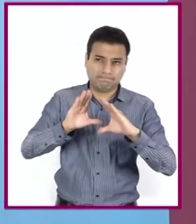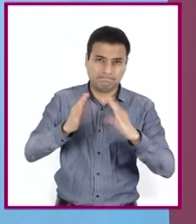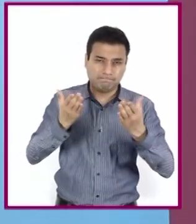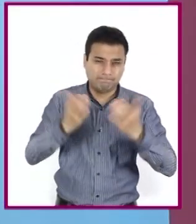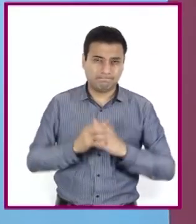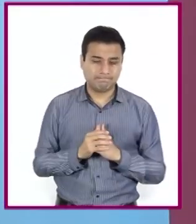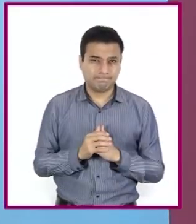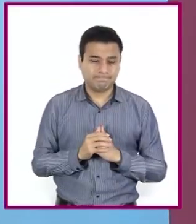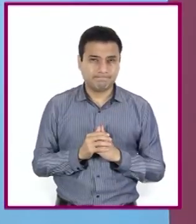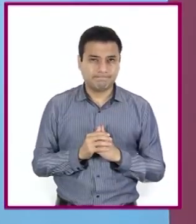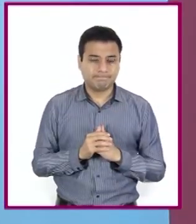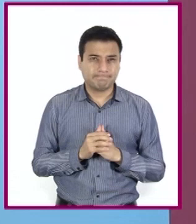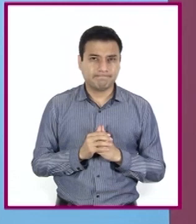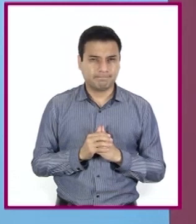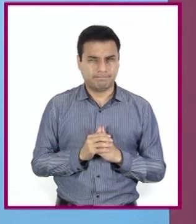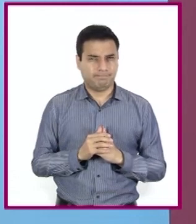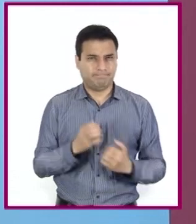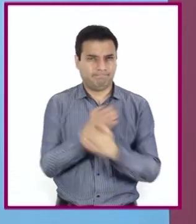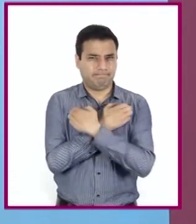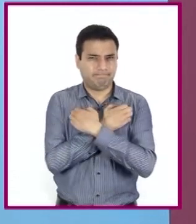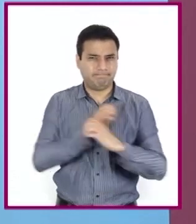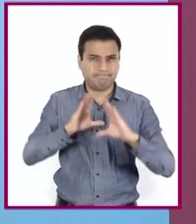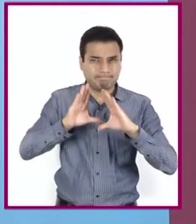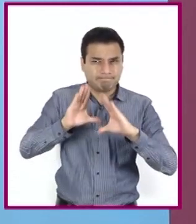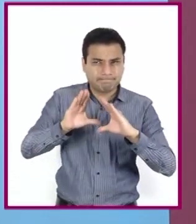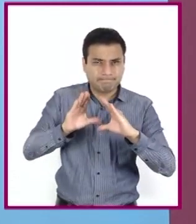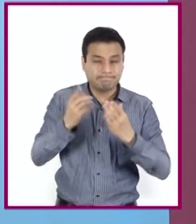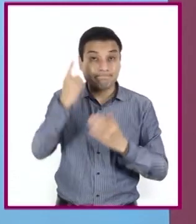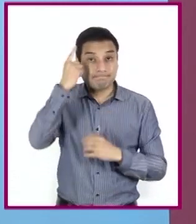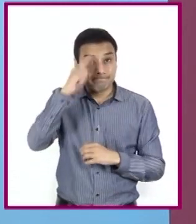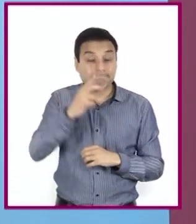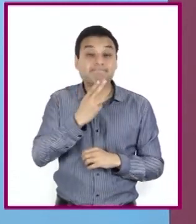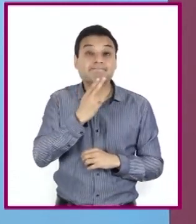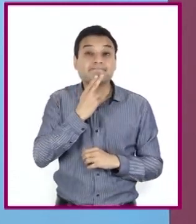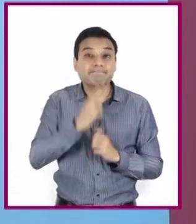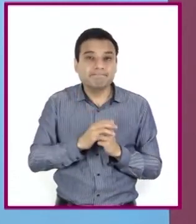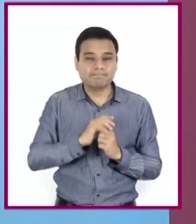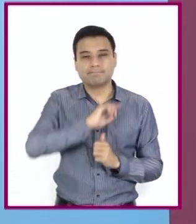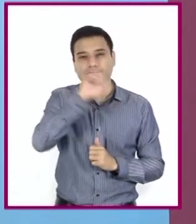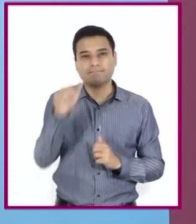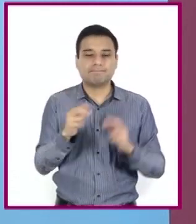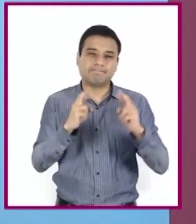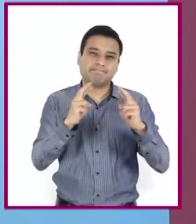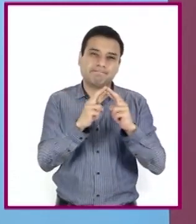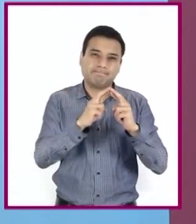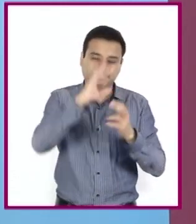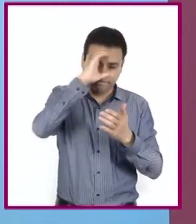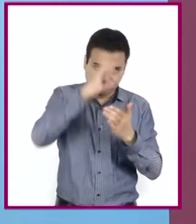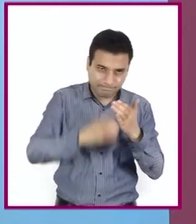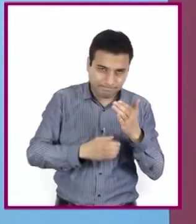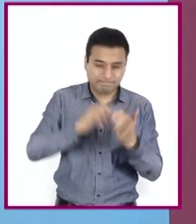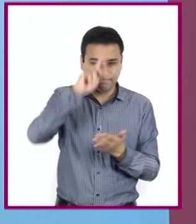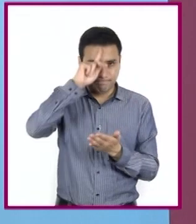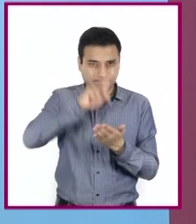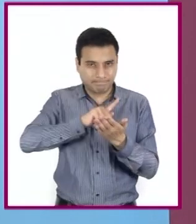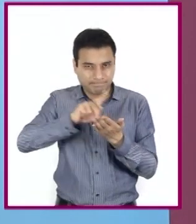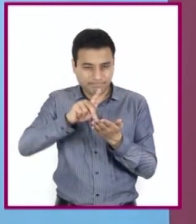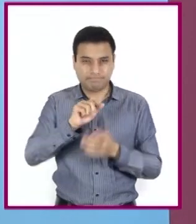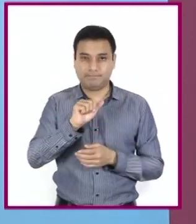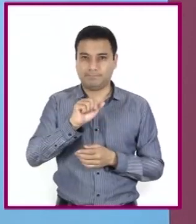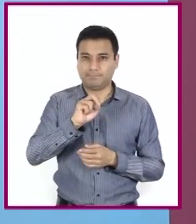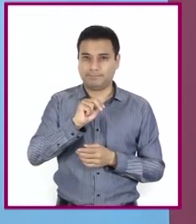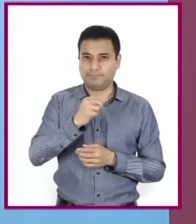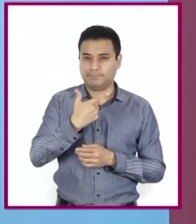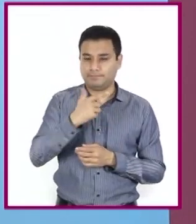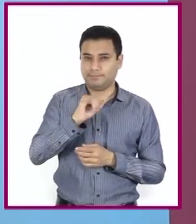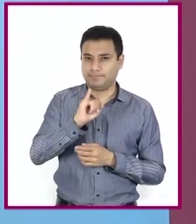misión civilizadora ayudó a la expansión de las misiones católicas, protestantes y anglicanas a